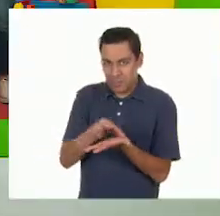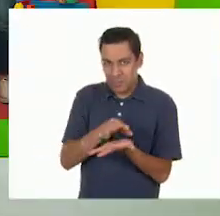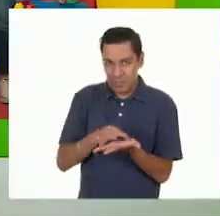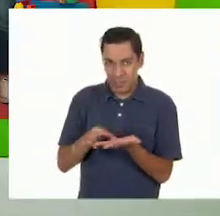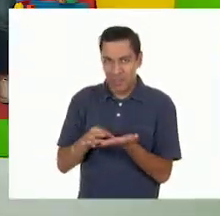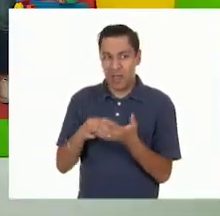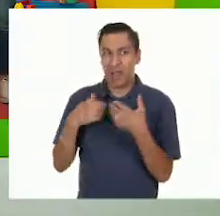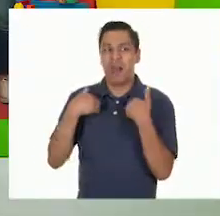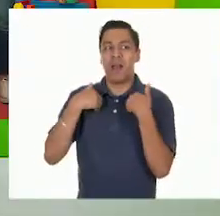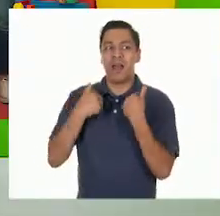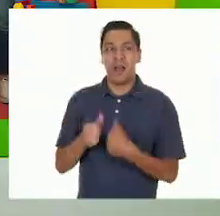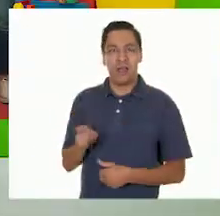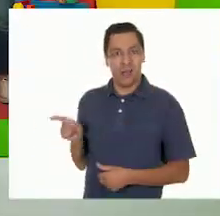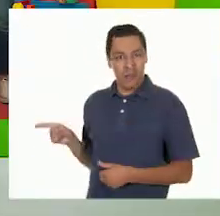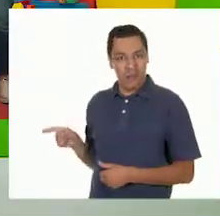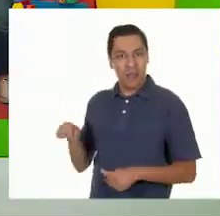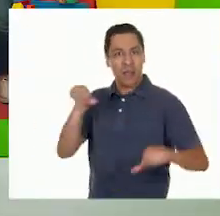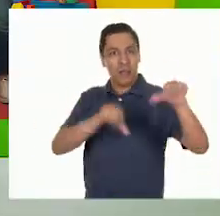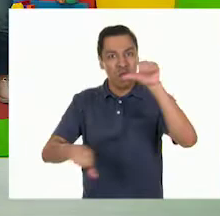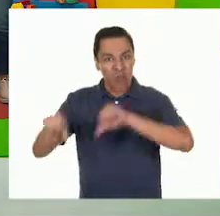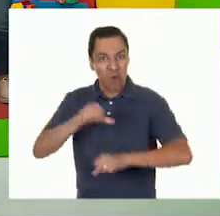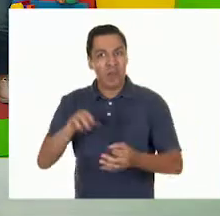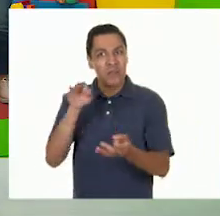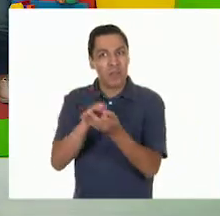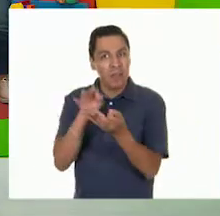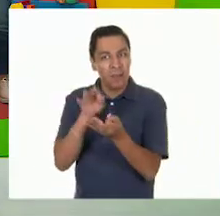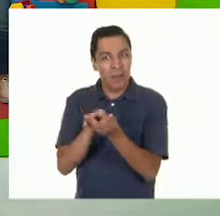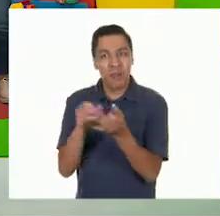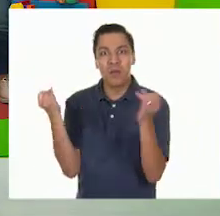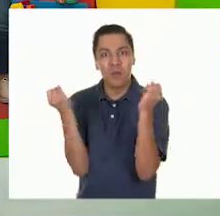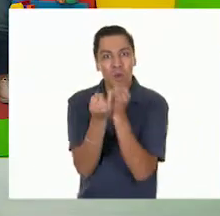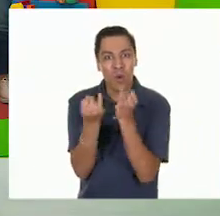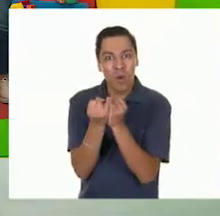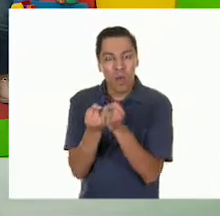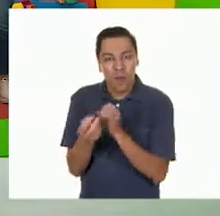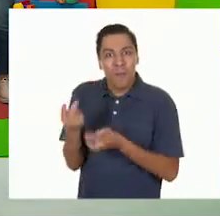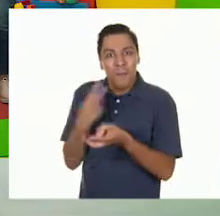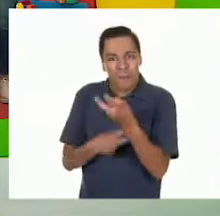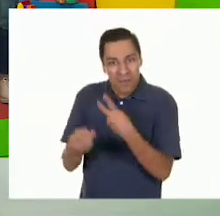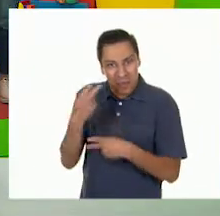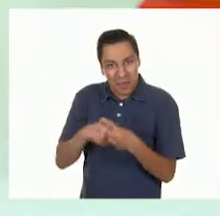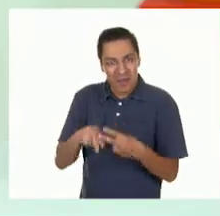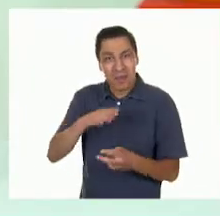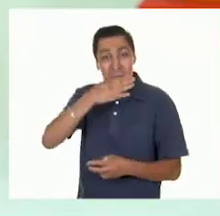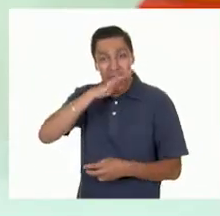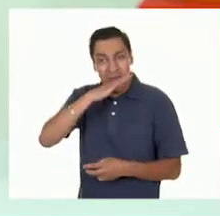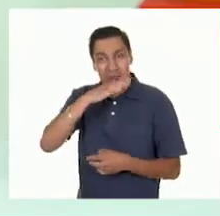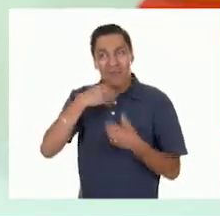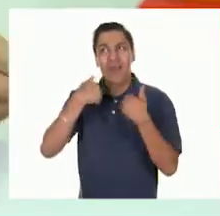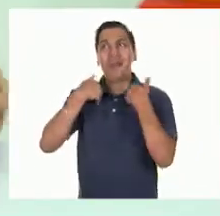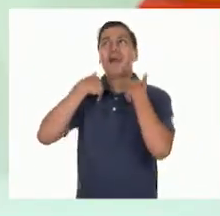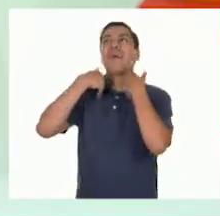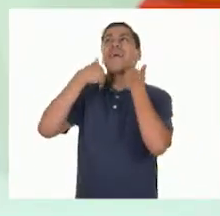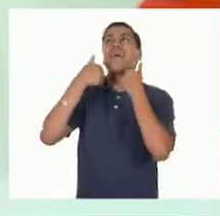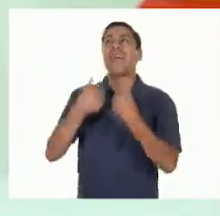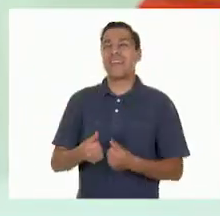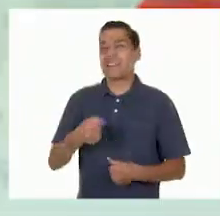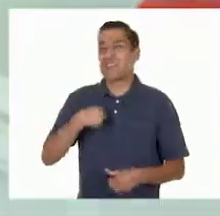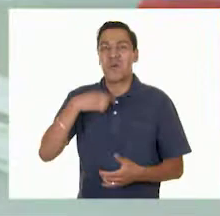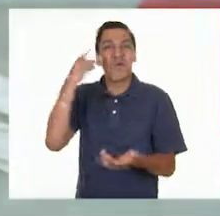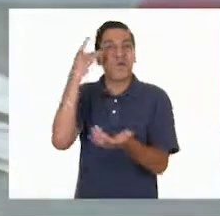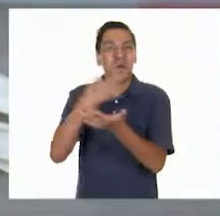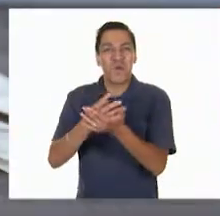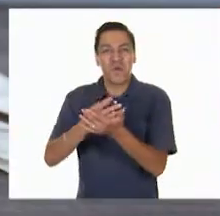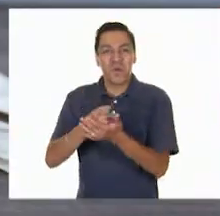incluso de un atole y el tamal que deshaga me también son hechos con maíz yo sólo había probado el